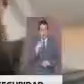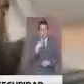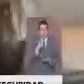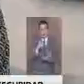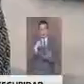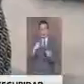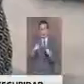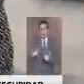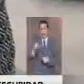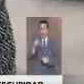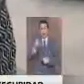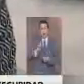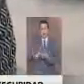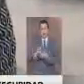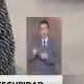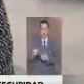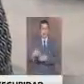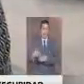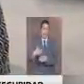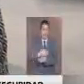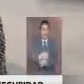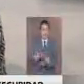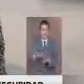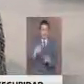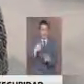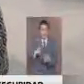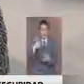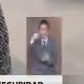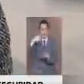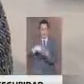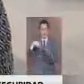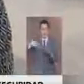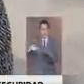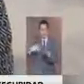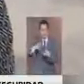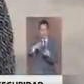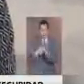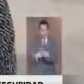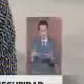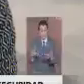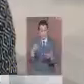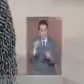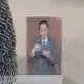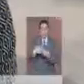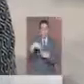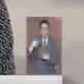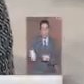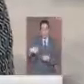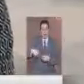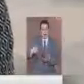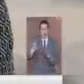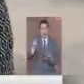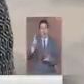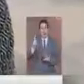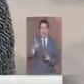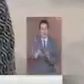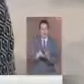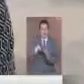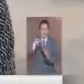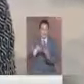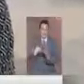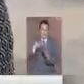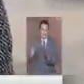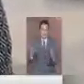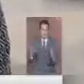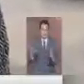entre el coche. Pero hay que hacerlo antes que empiecen los del 2016 porque parece que vienen un poquito más caros por el tema del dólar que está